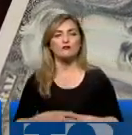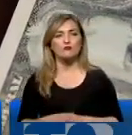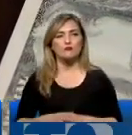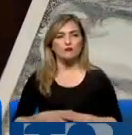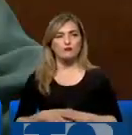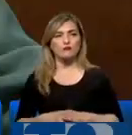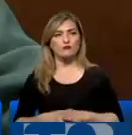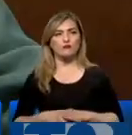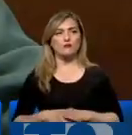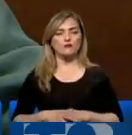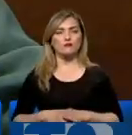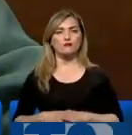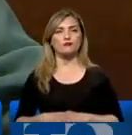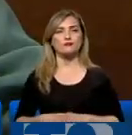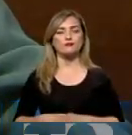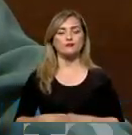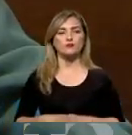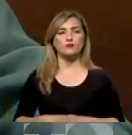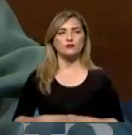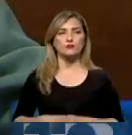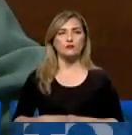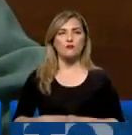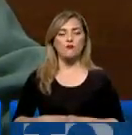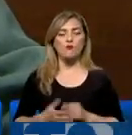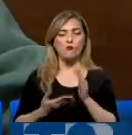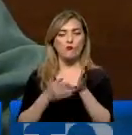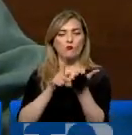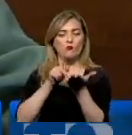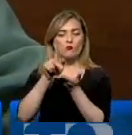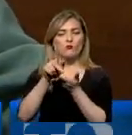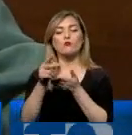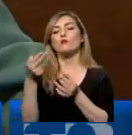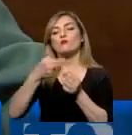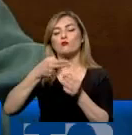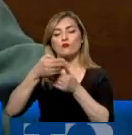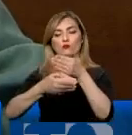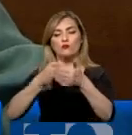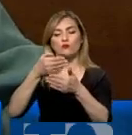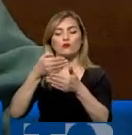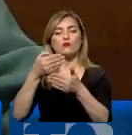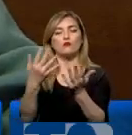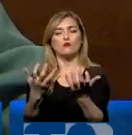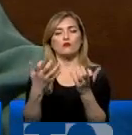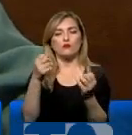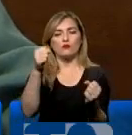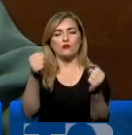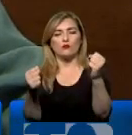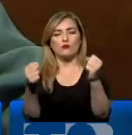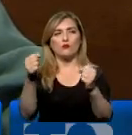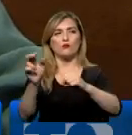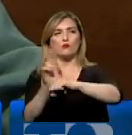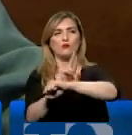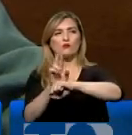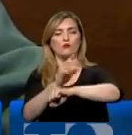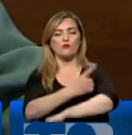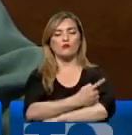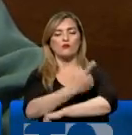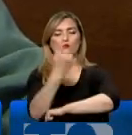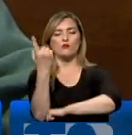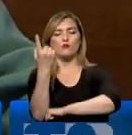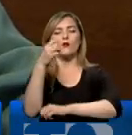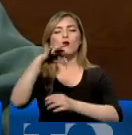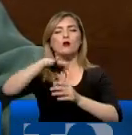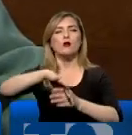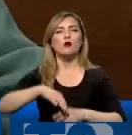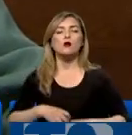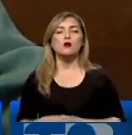dólares fijados. Hay que pagar a los que participan en el proceso, quieren choferes que se utilice ese día de las elecciones,